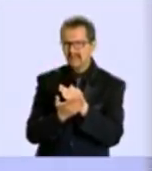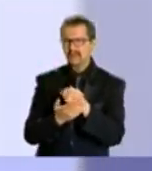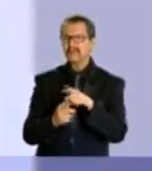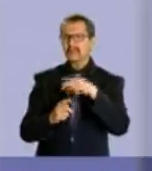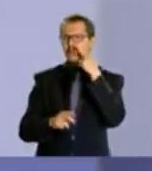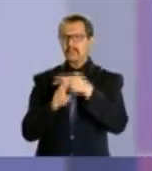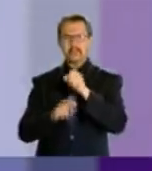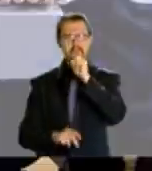gracias